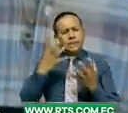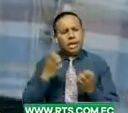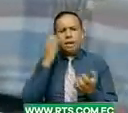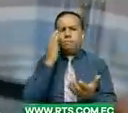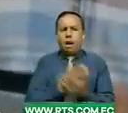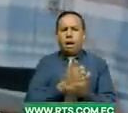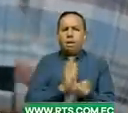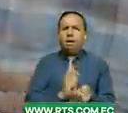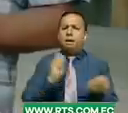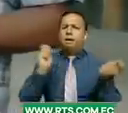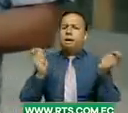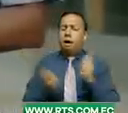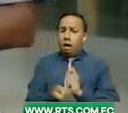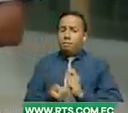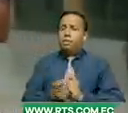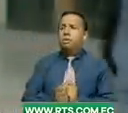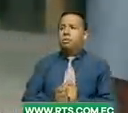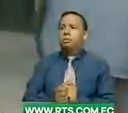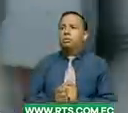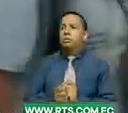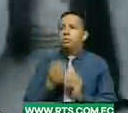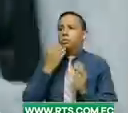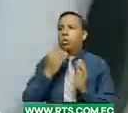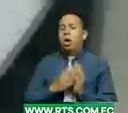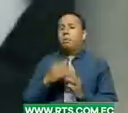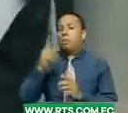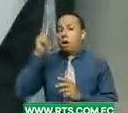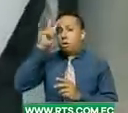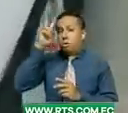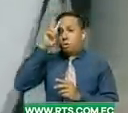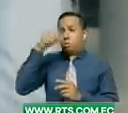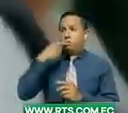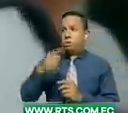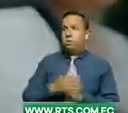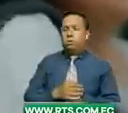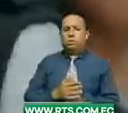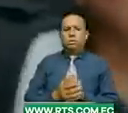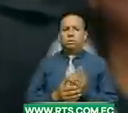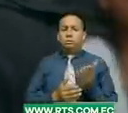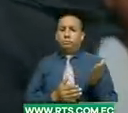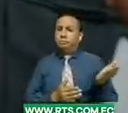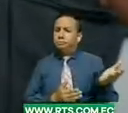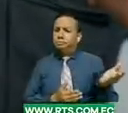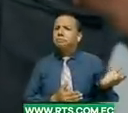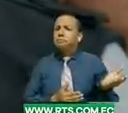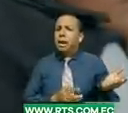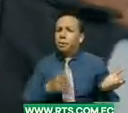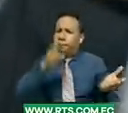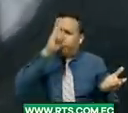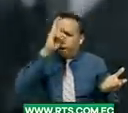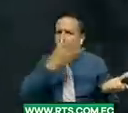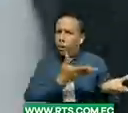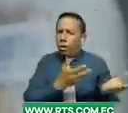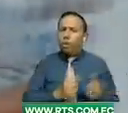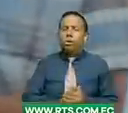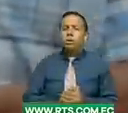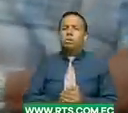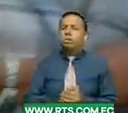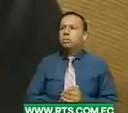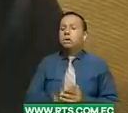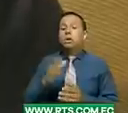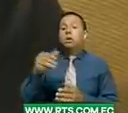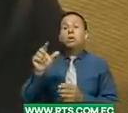De 3 mil dólares para personas de la tercera edad. Ese man es choro. A las 170 unidades de negocio. Deme su